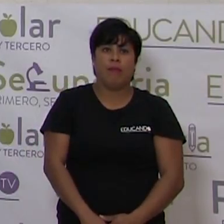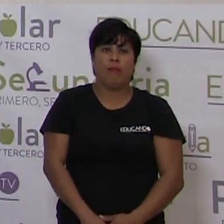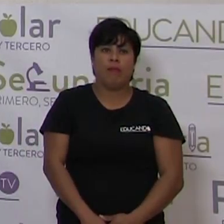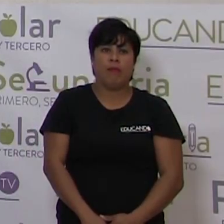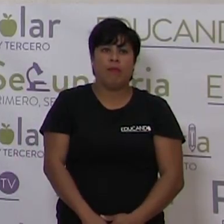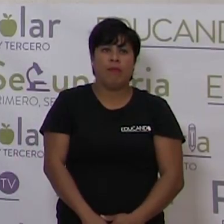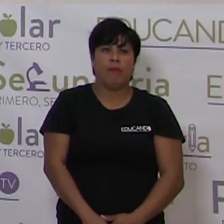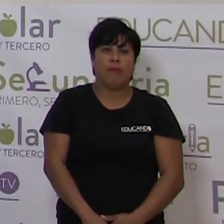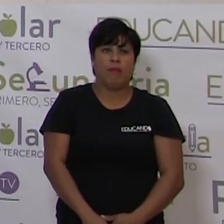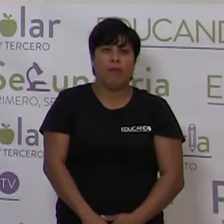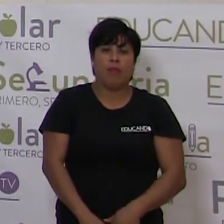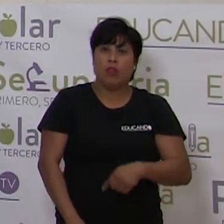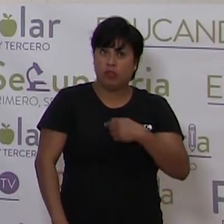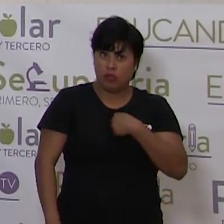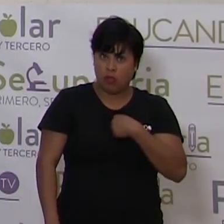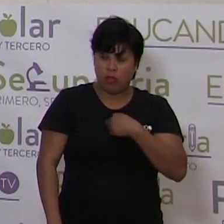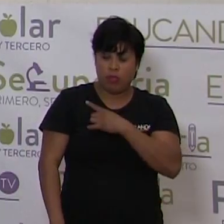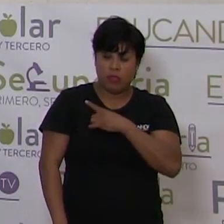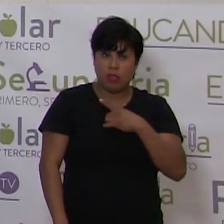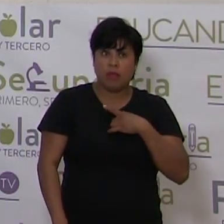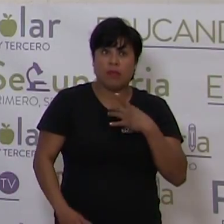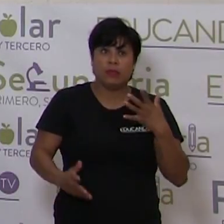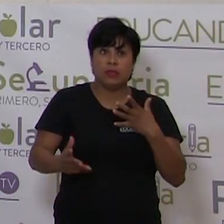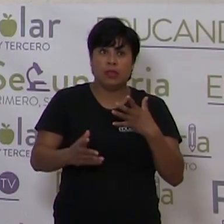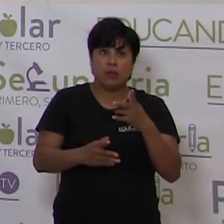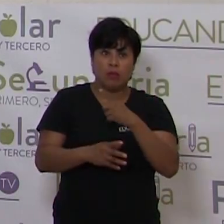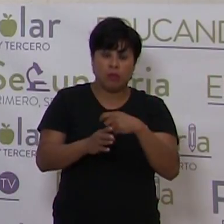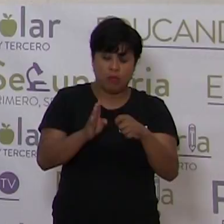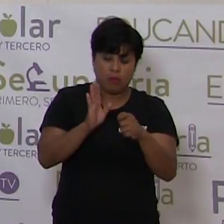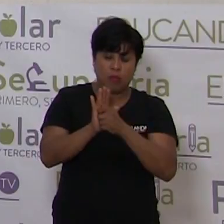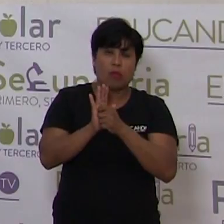¿Sí? Voy a tener un punto